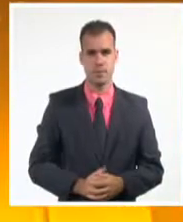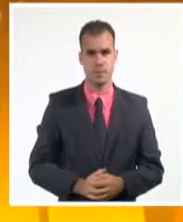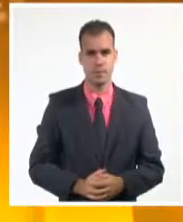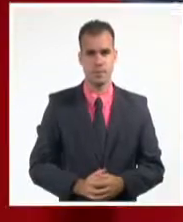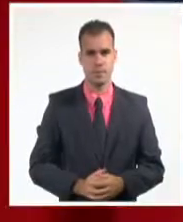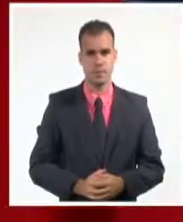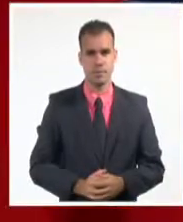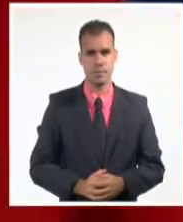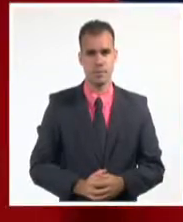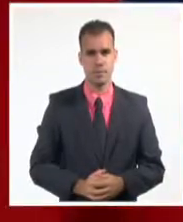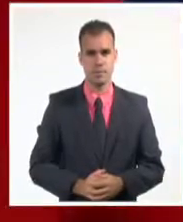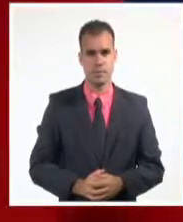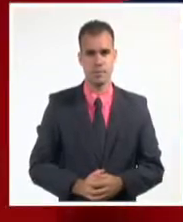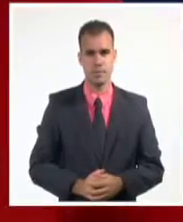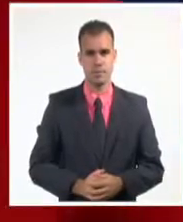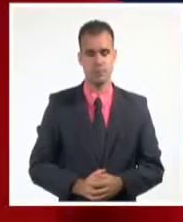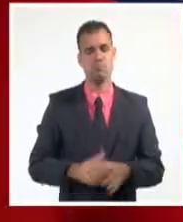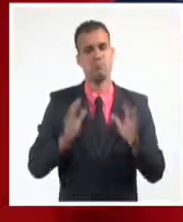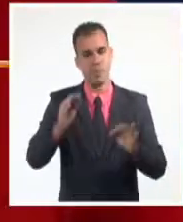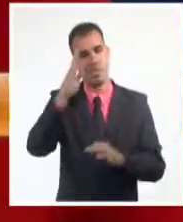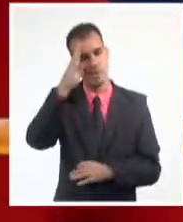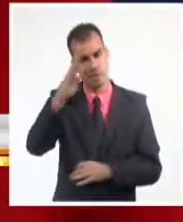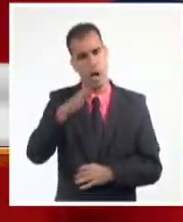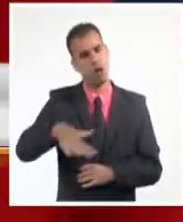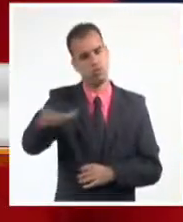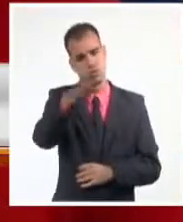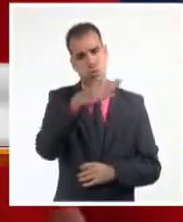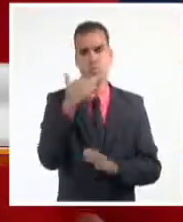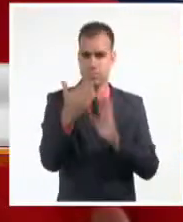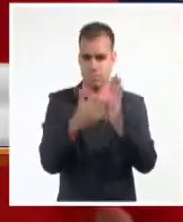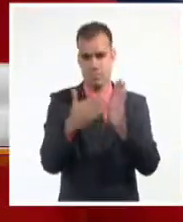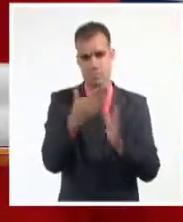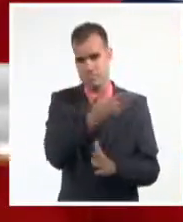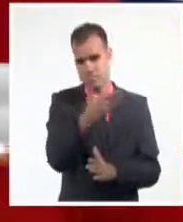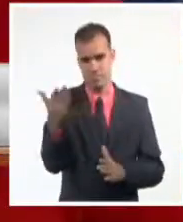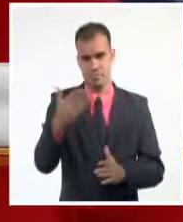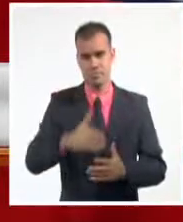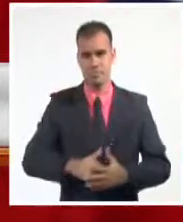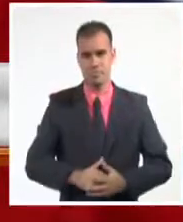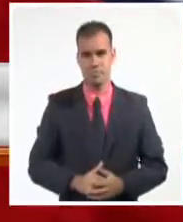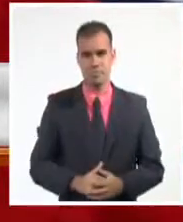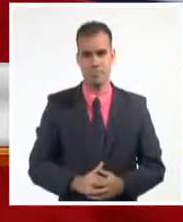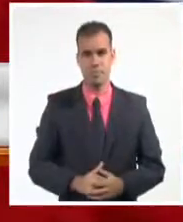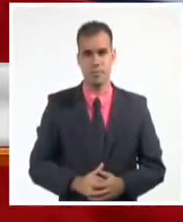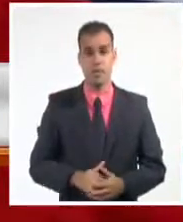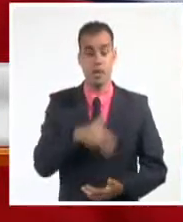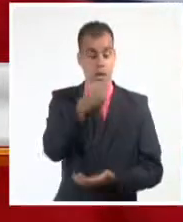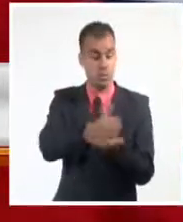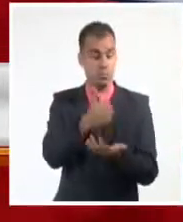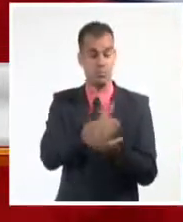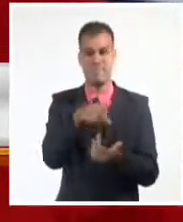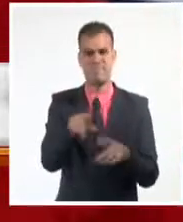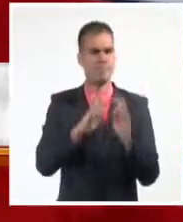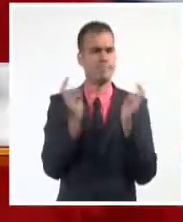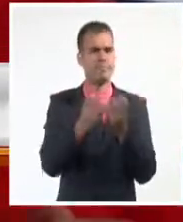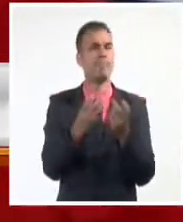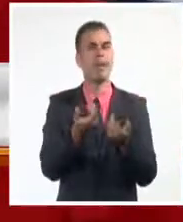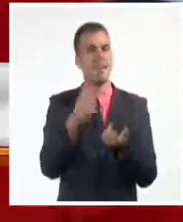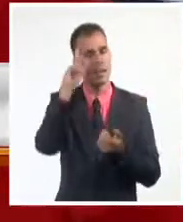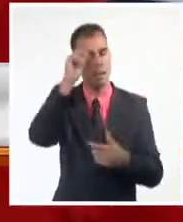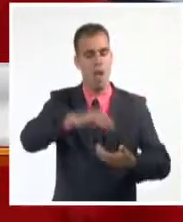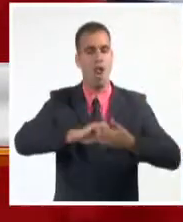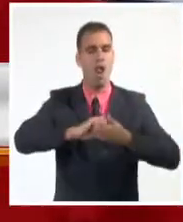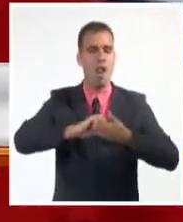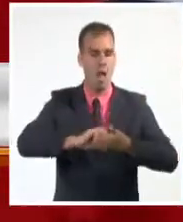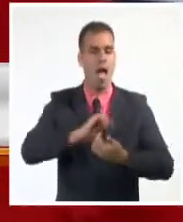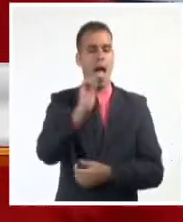Sí, gracias, Armando. Saludos para ti. Buenas tardes para todos los amigos televidentes. Aquí estamos en el Coliseo Miguel Calero, donde